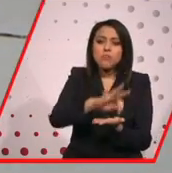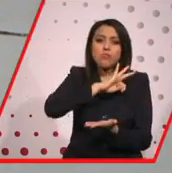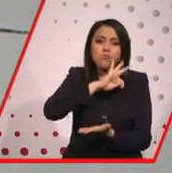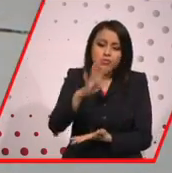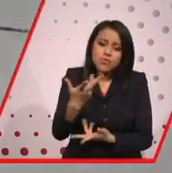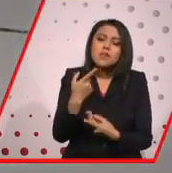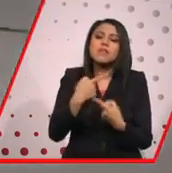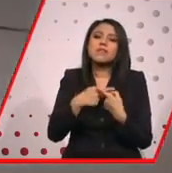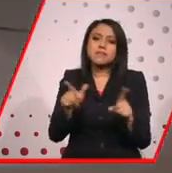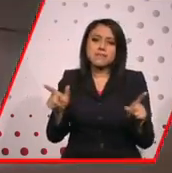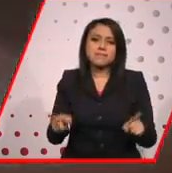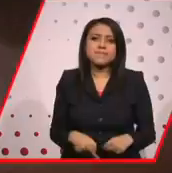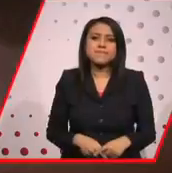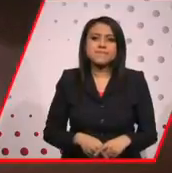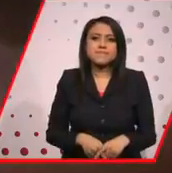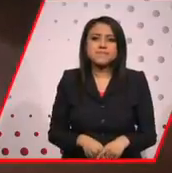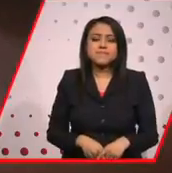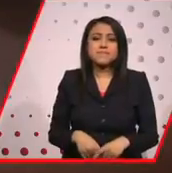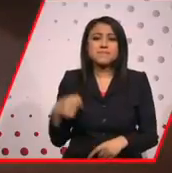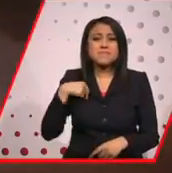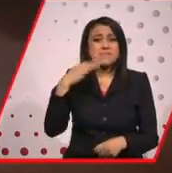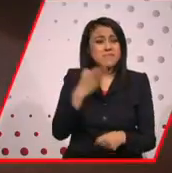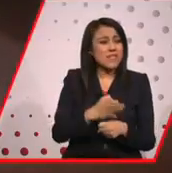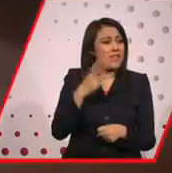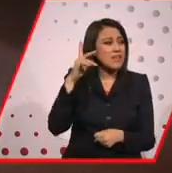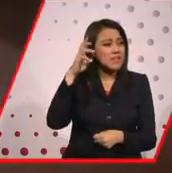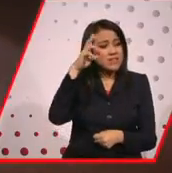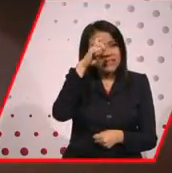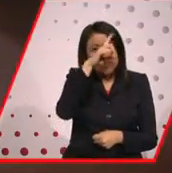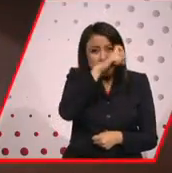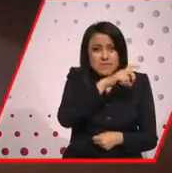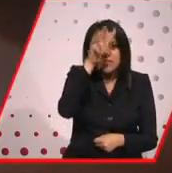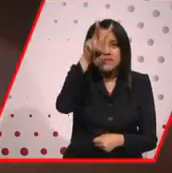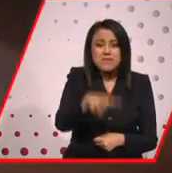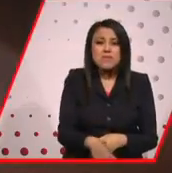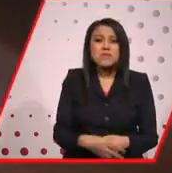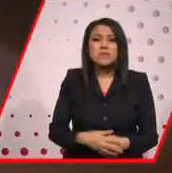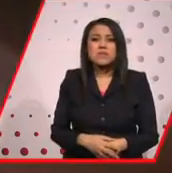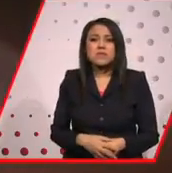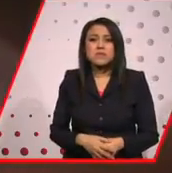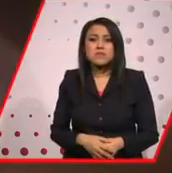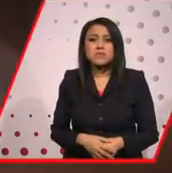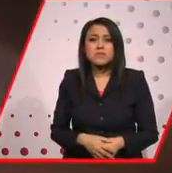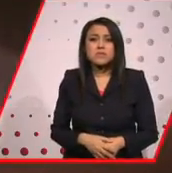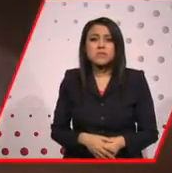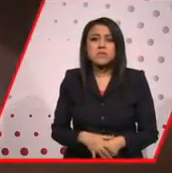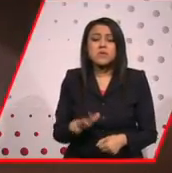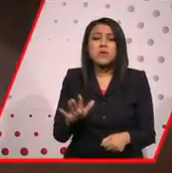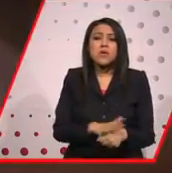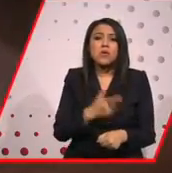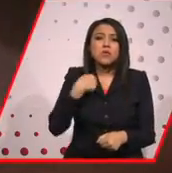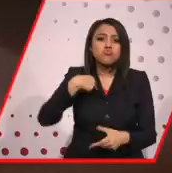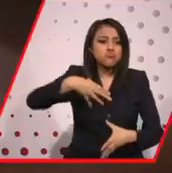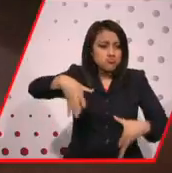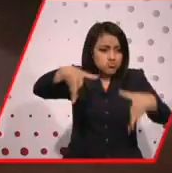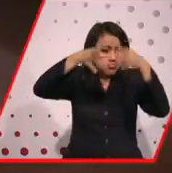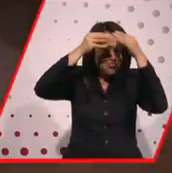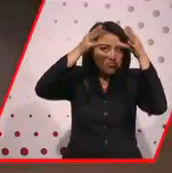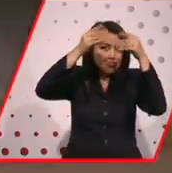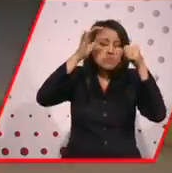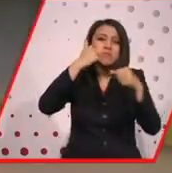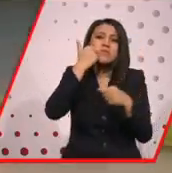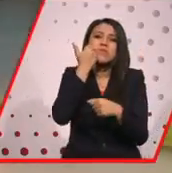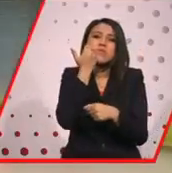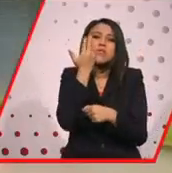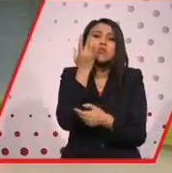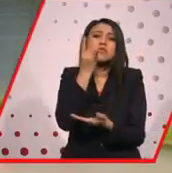desenvolverse. Pues muy difícil, ya que pues instrucciones sencillas o aprendizajes que le queremos transferir, pues